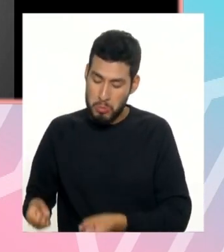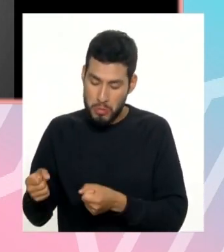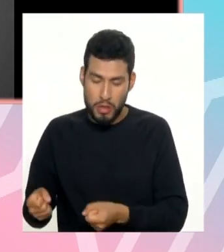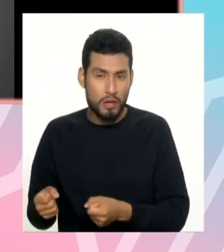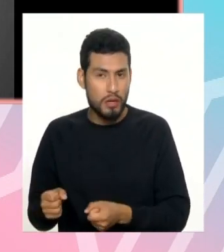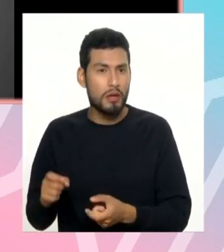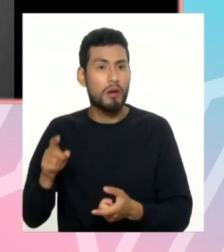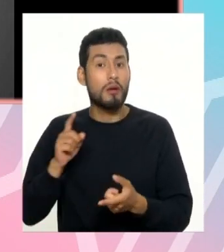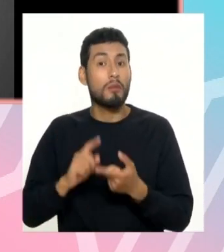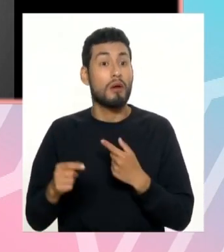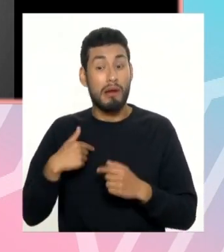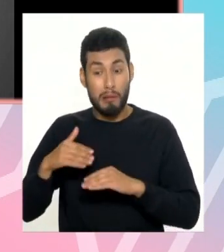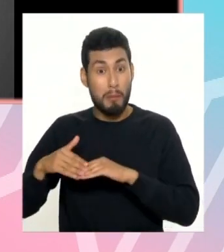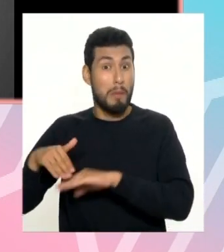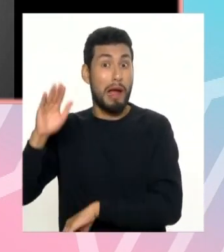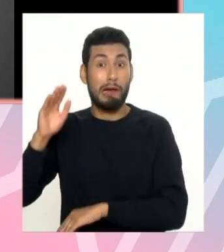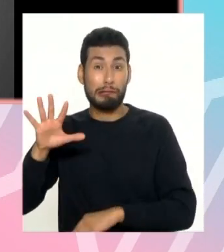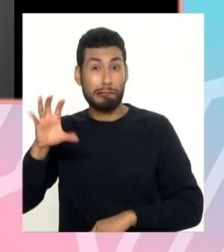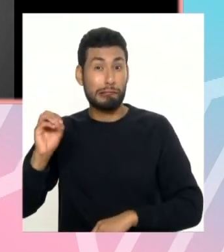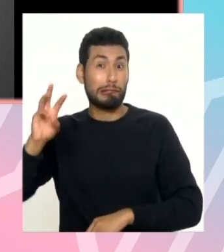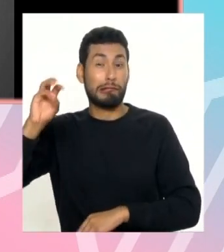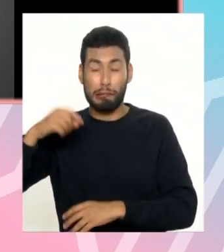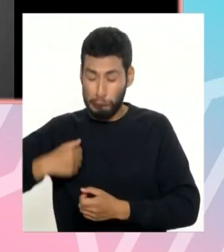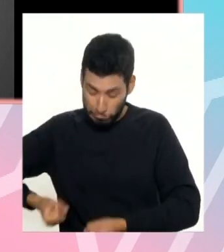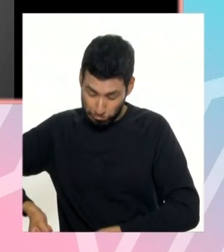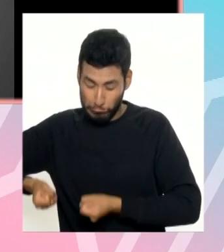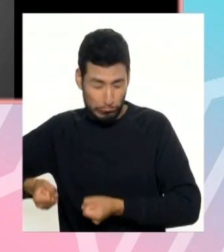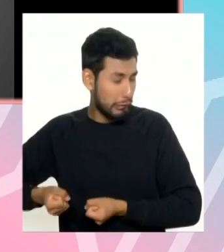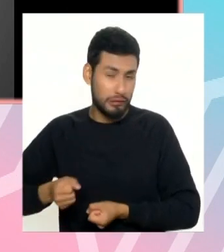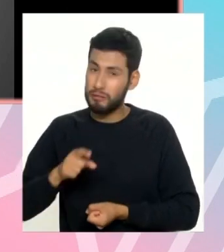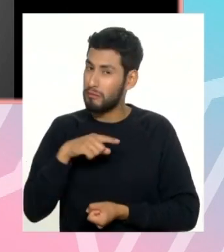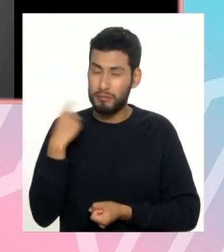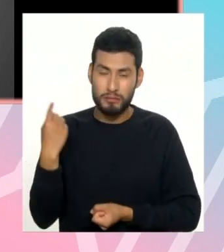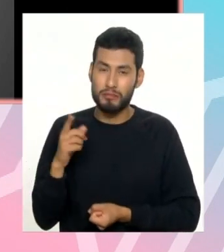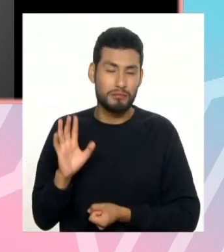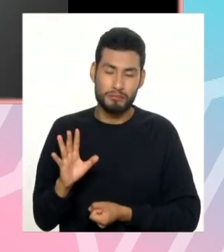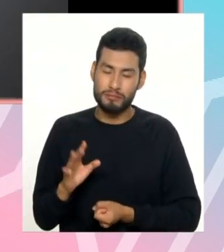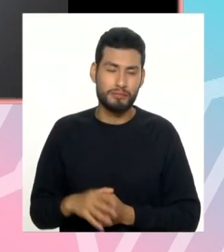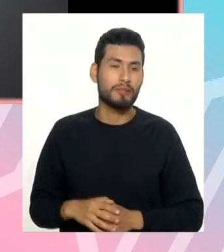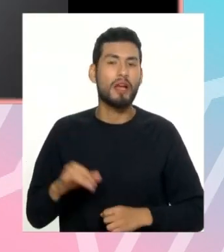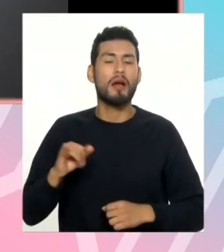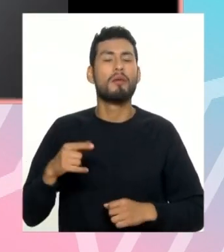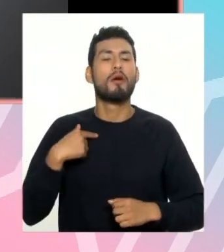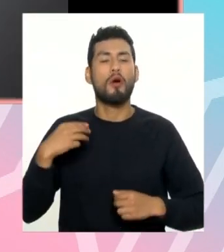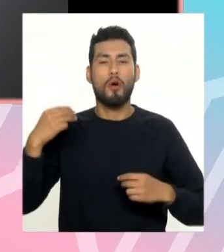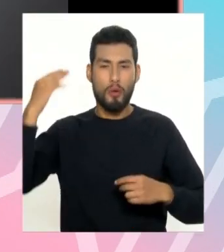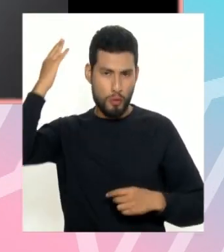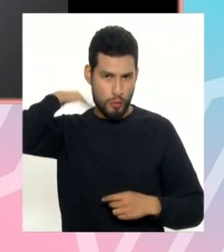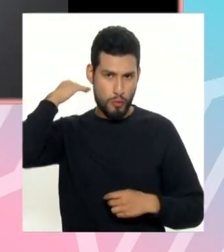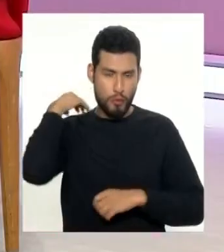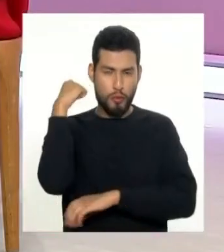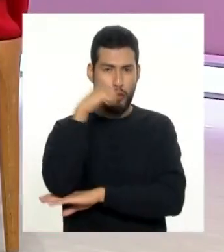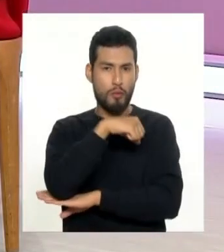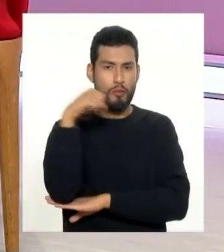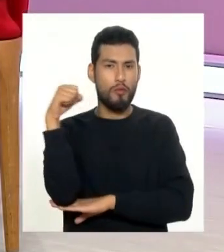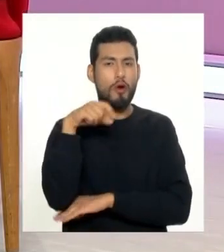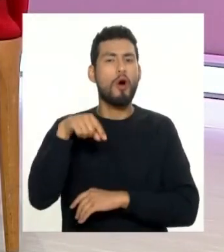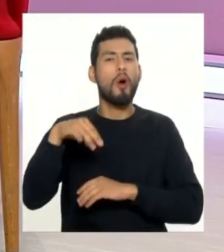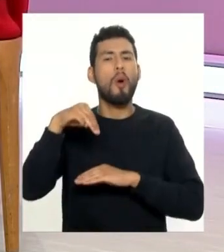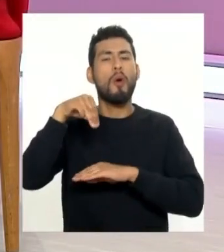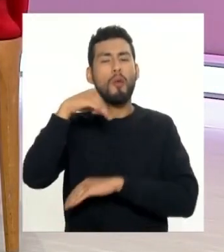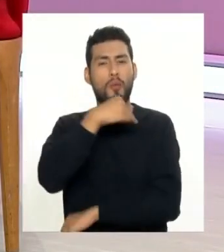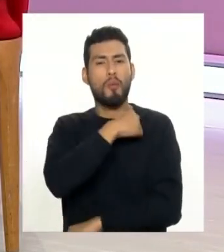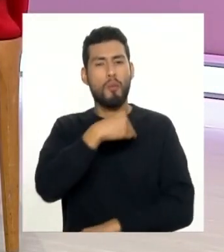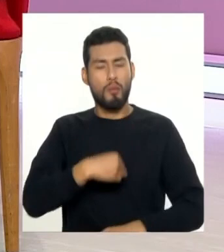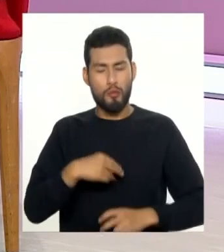un momento en que si me excedo, me daño. Y el tercero, más importante, el fortalecimiento muscular. Muy bien, doctor, entonces ya lo tenemos en cuenta. Y tenemos